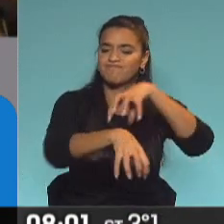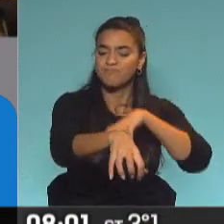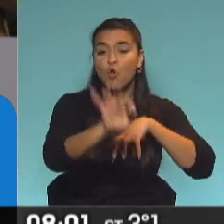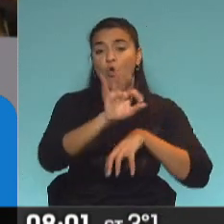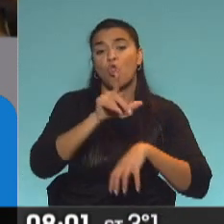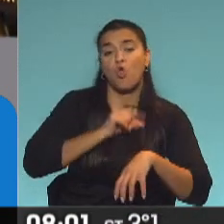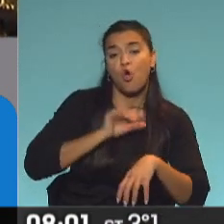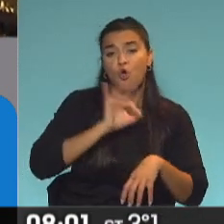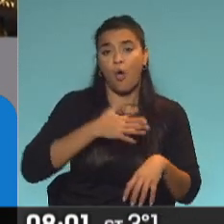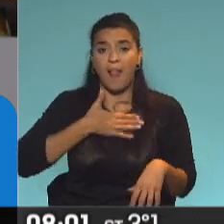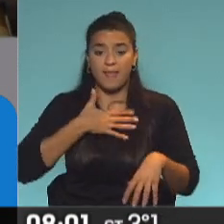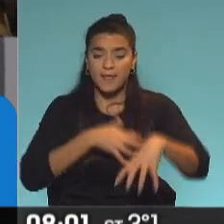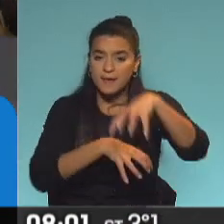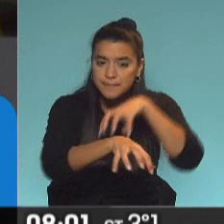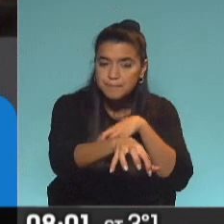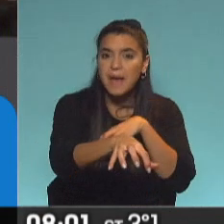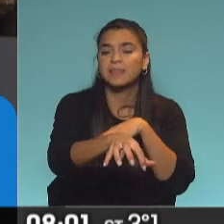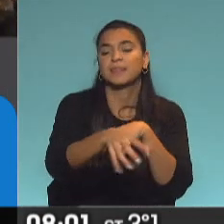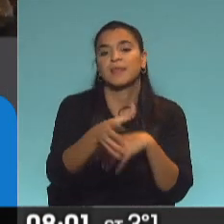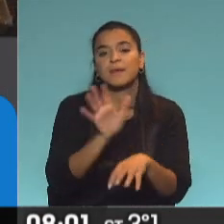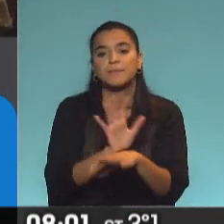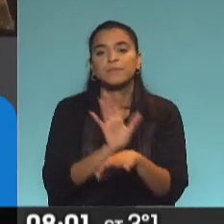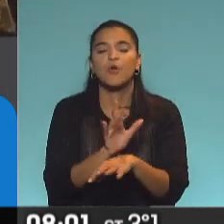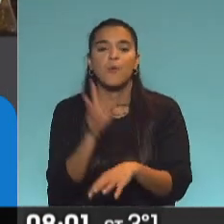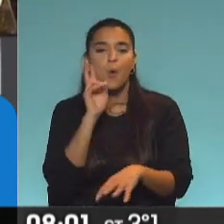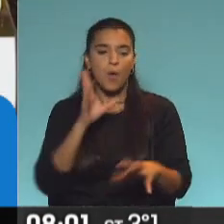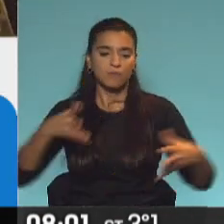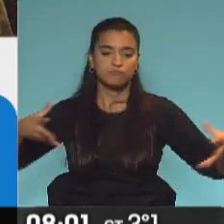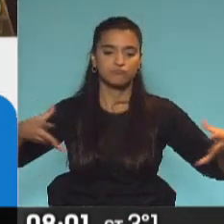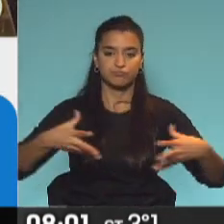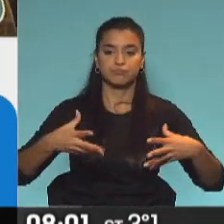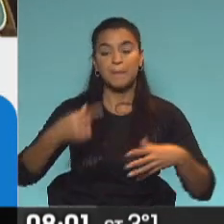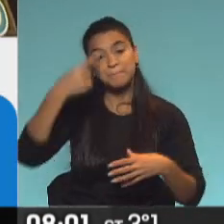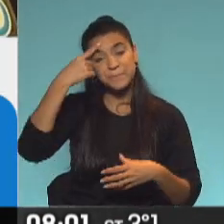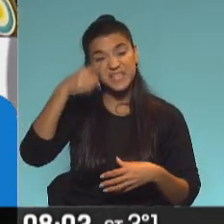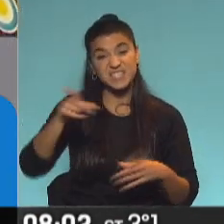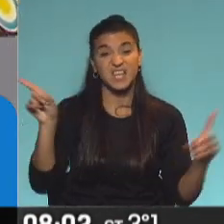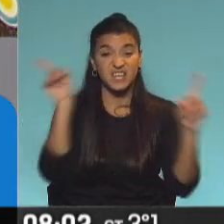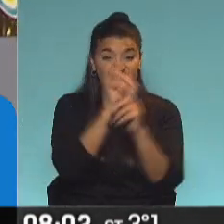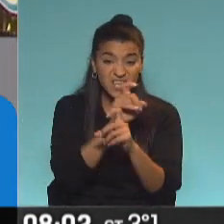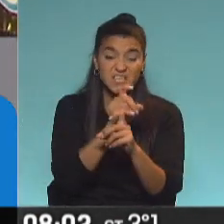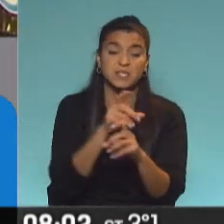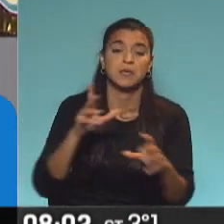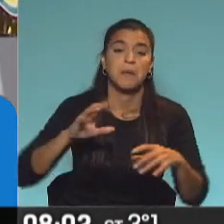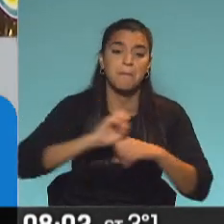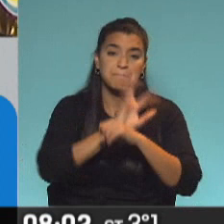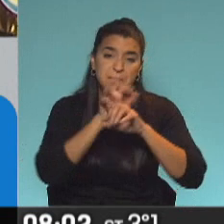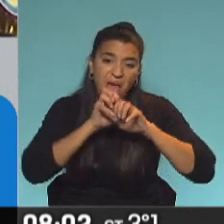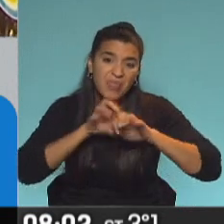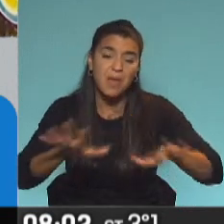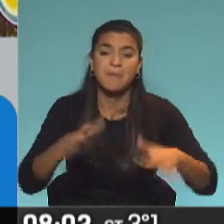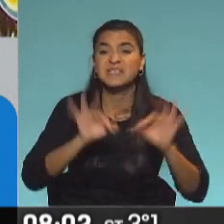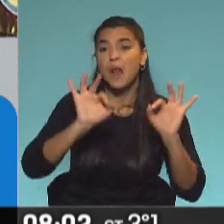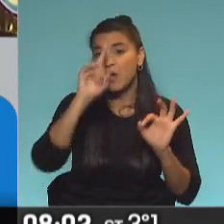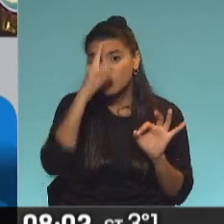otro. Y la empatía nos permite vernos como un todo, porque el que piensa que de esta crisis, de esta pandemia, se va a salvar